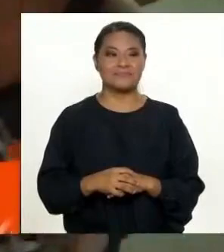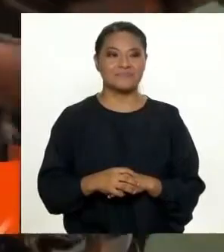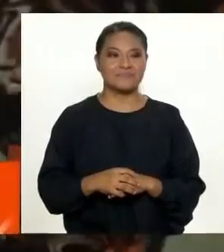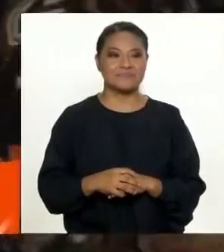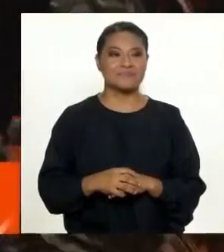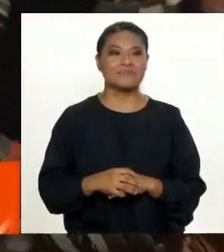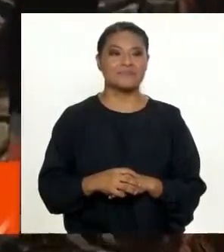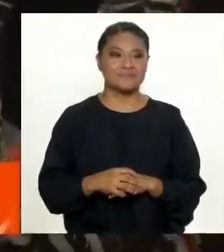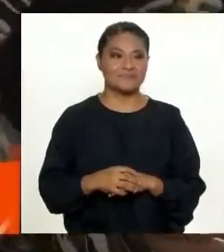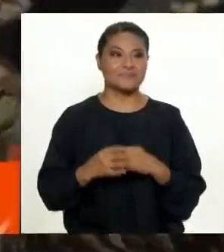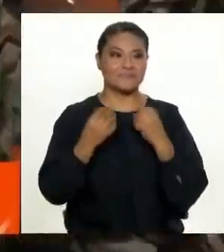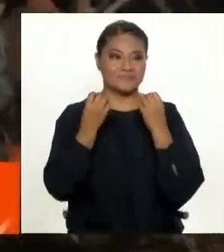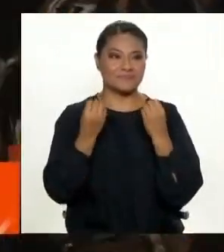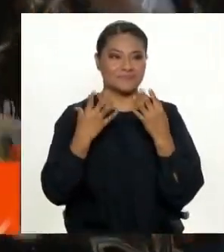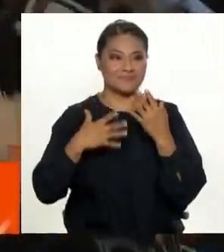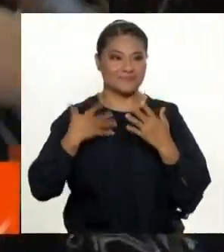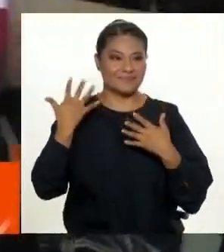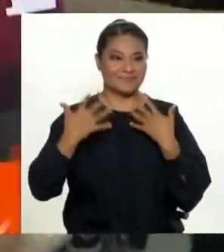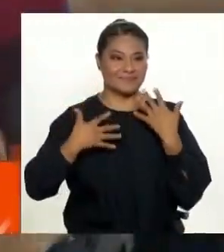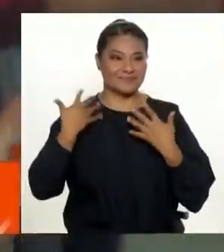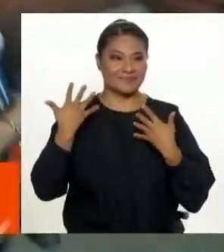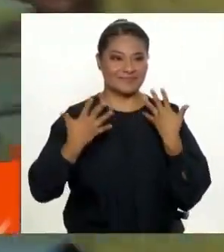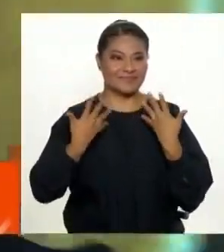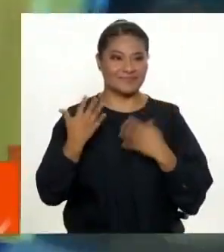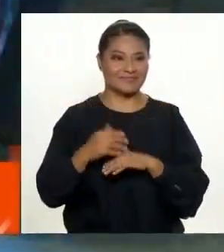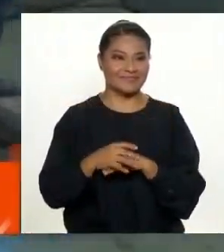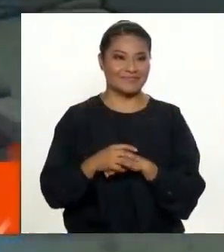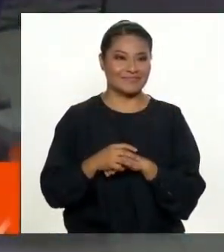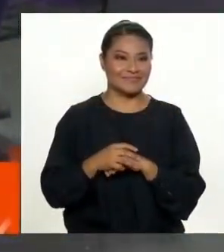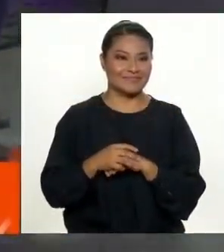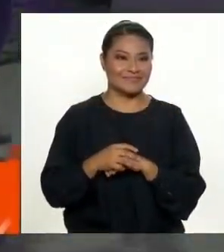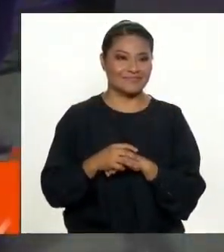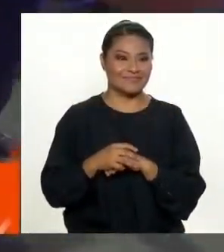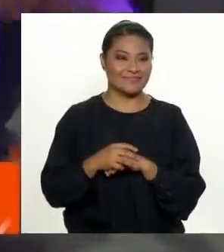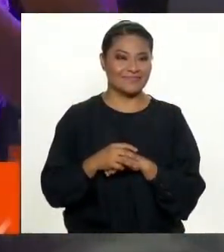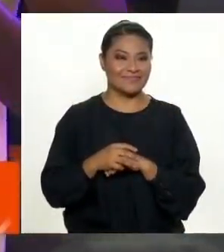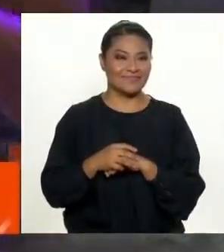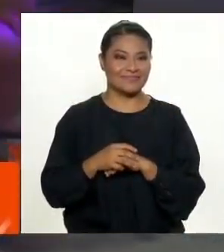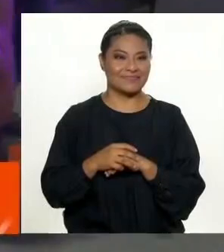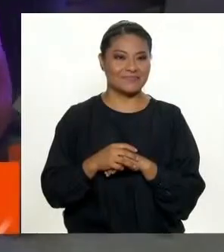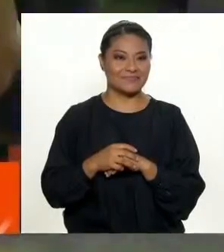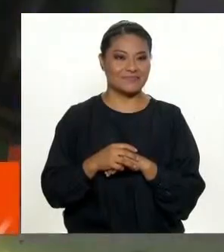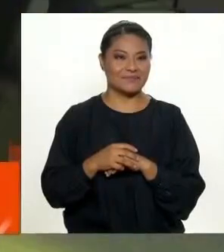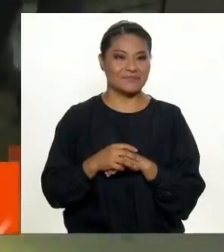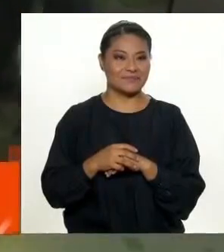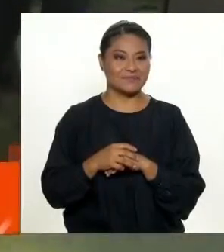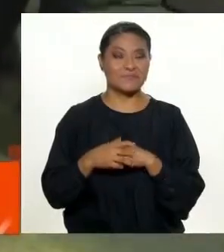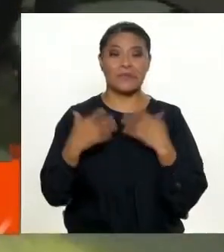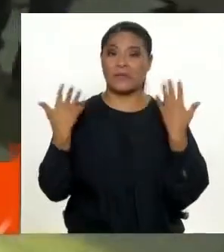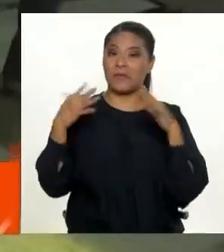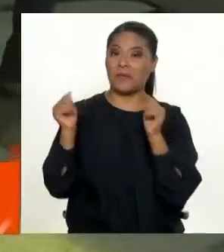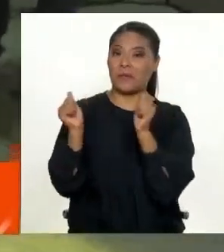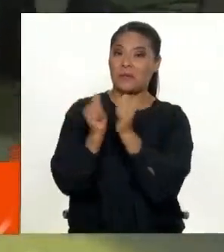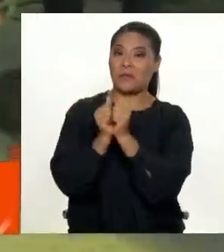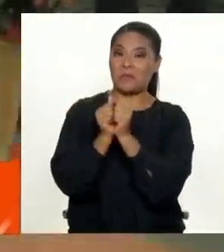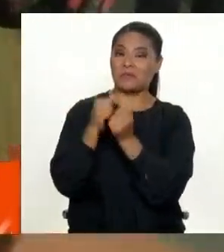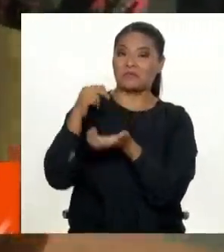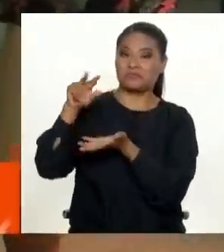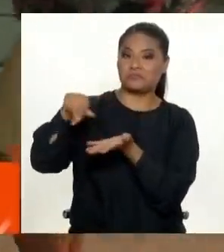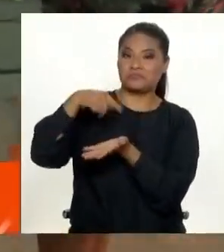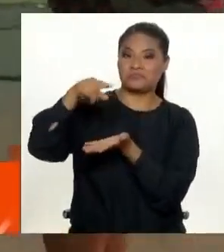Eso, muy bien. Qué alegría. Como tú bien dices, Gastón, ahora ahí está. Ya consiguió pareja. Una vueltita ya. Con vueltita. Ay,